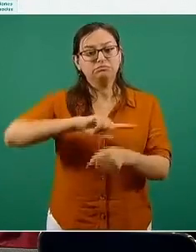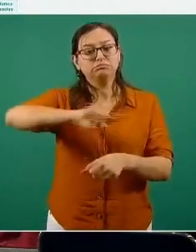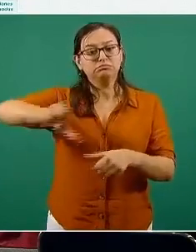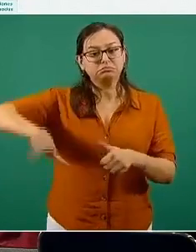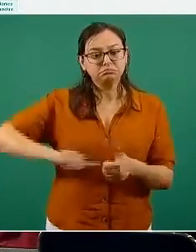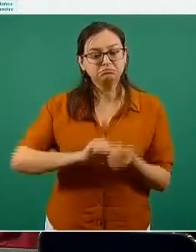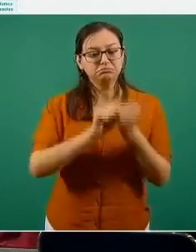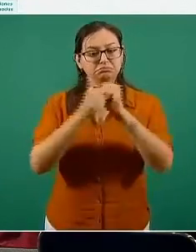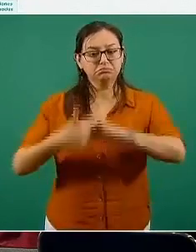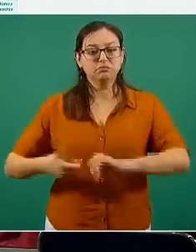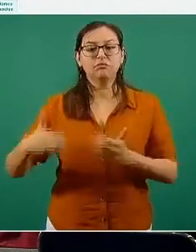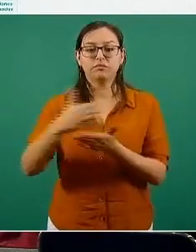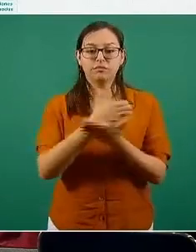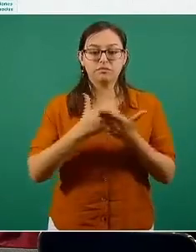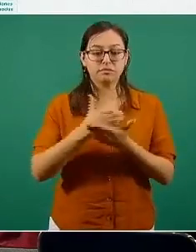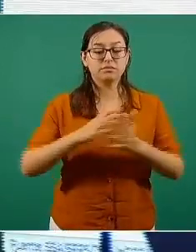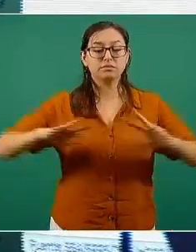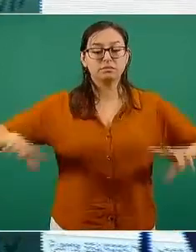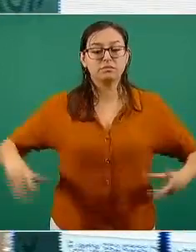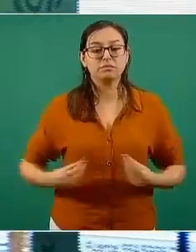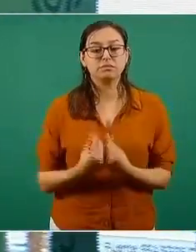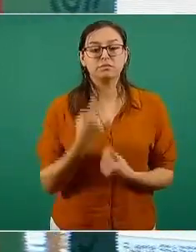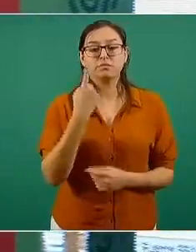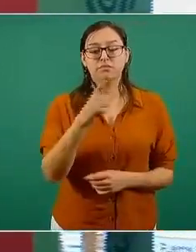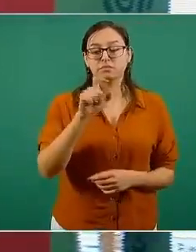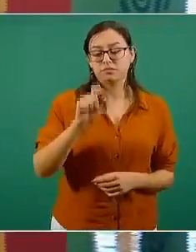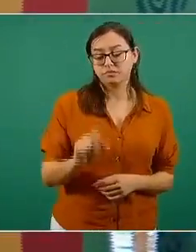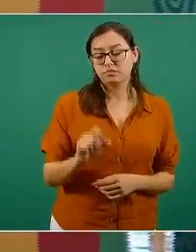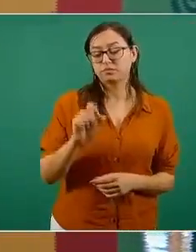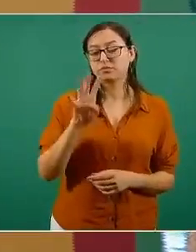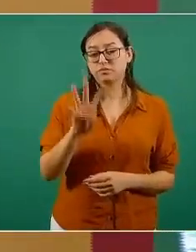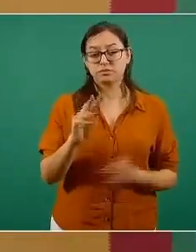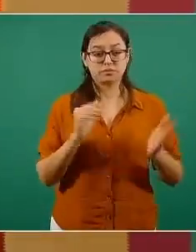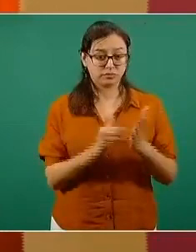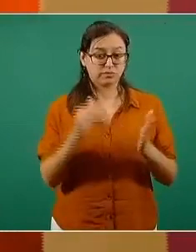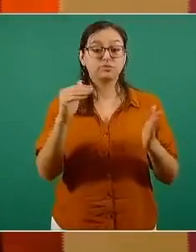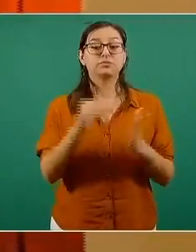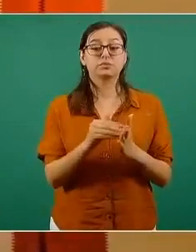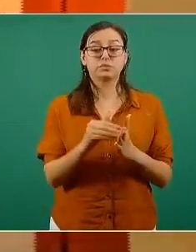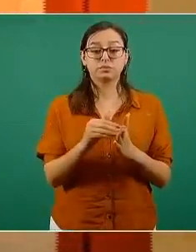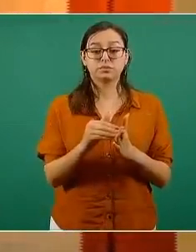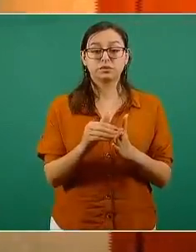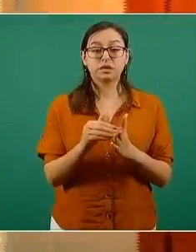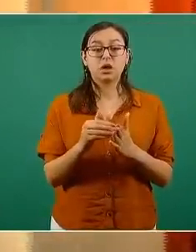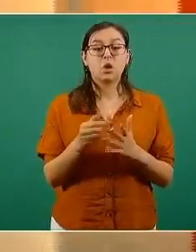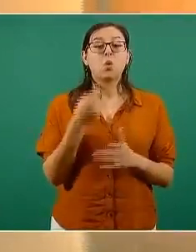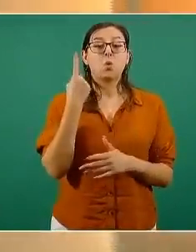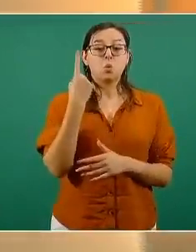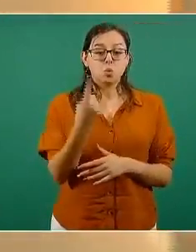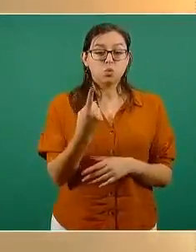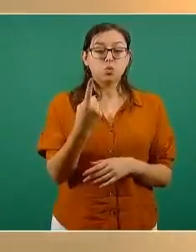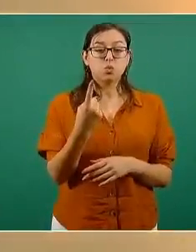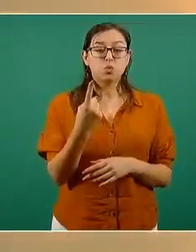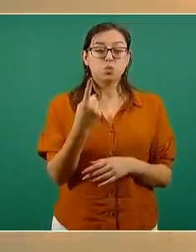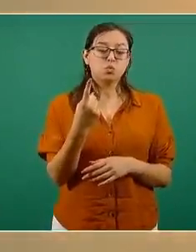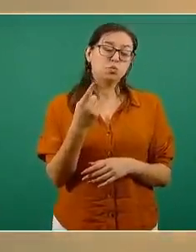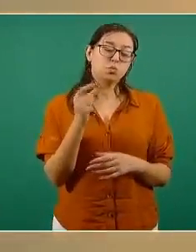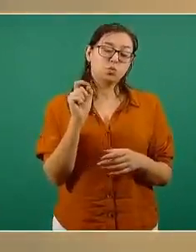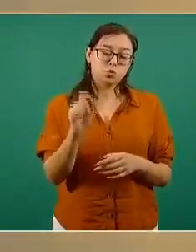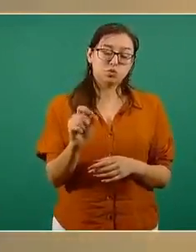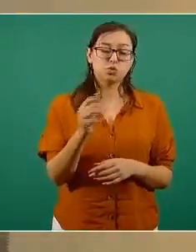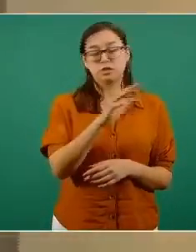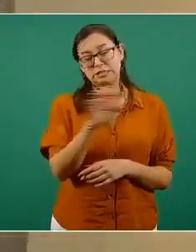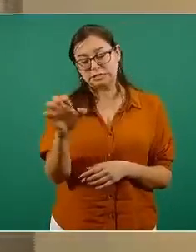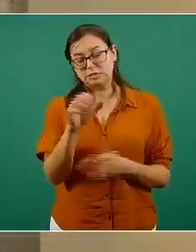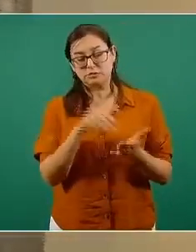una estimación de casi 1.4 millones, un poco más, casi llegando a 1,5 millones